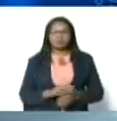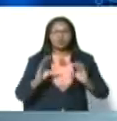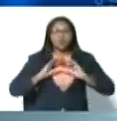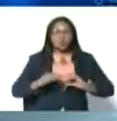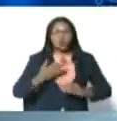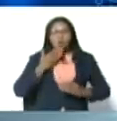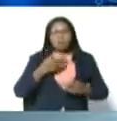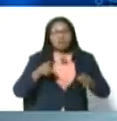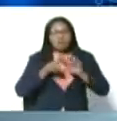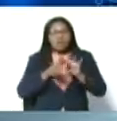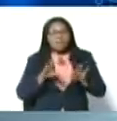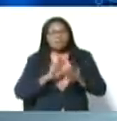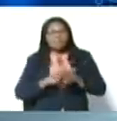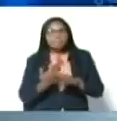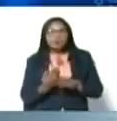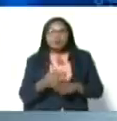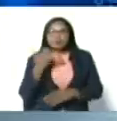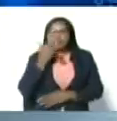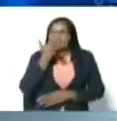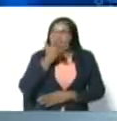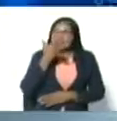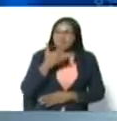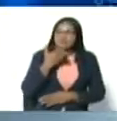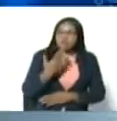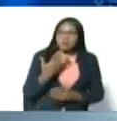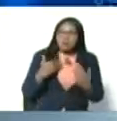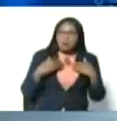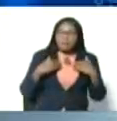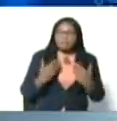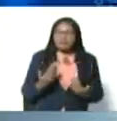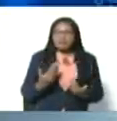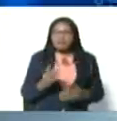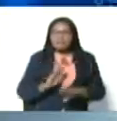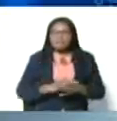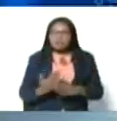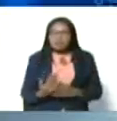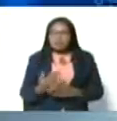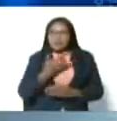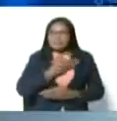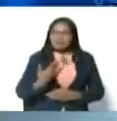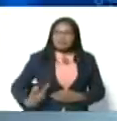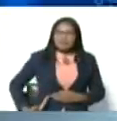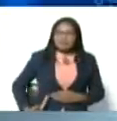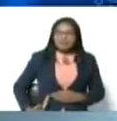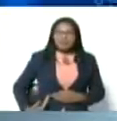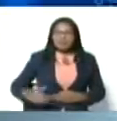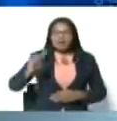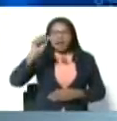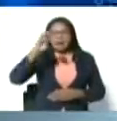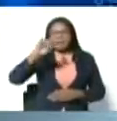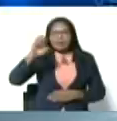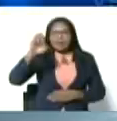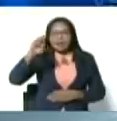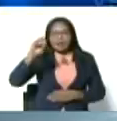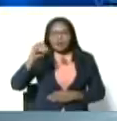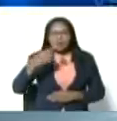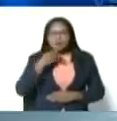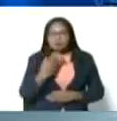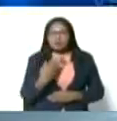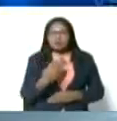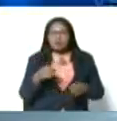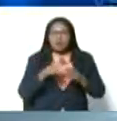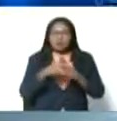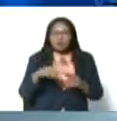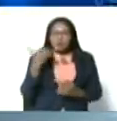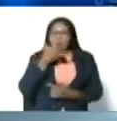pide. ¿Por qué Amaro se ríe cada vez que yo digo estas cosas? El presidente William Amaro, ¿ah? Sí,